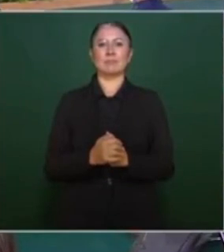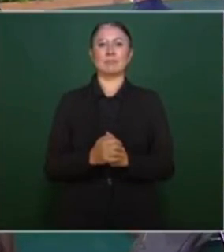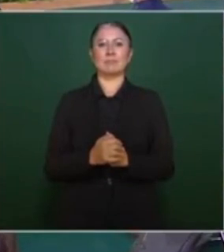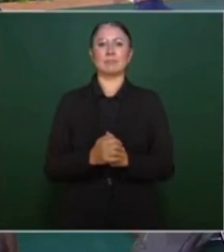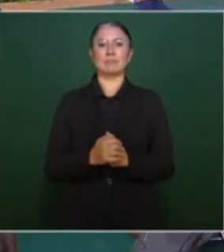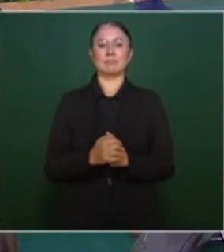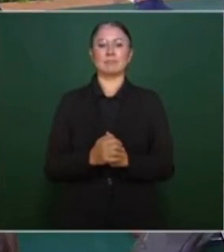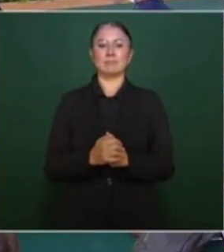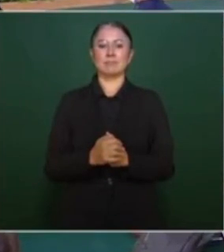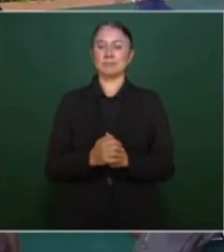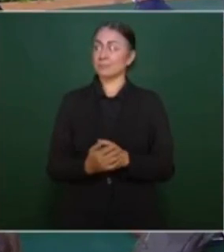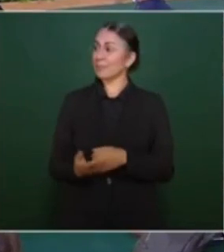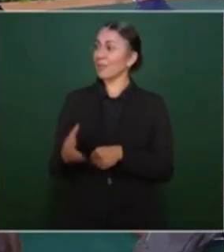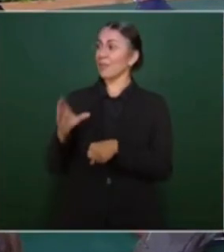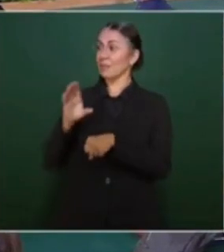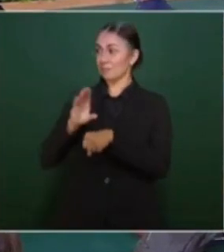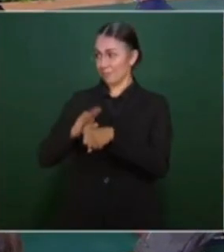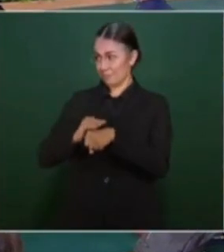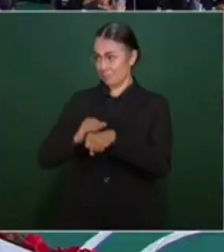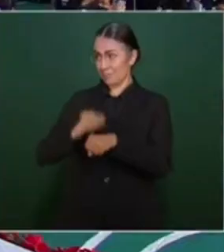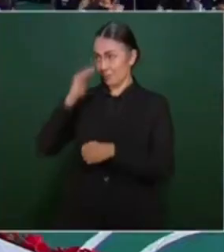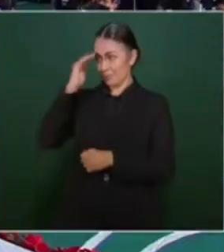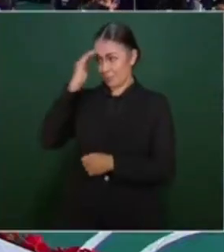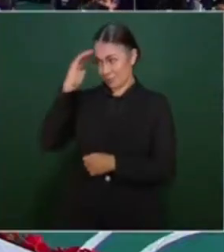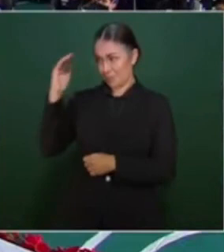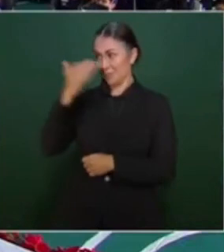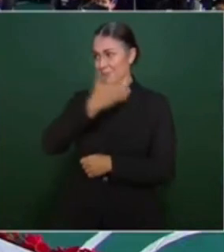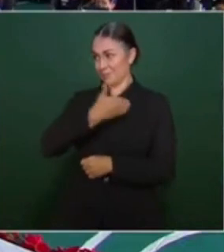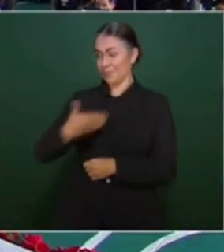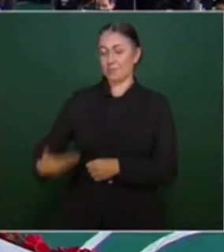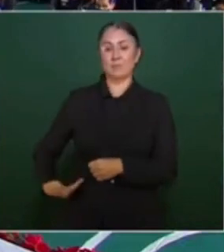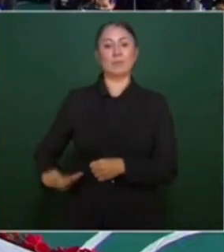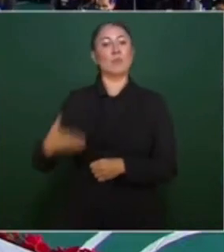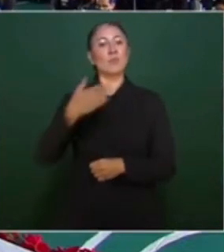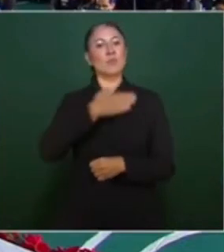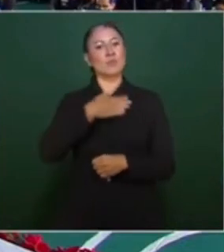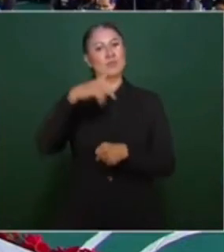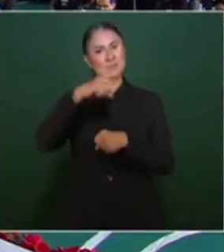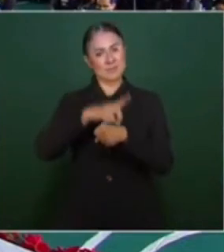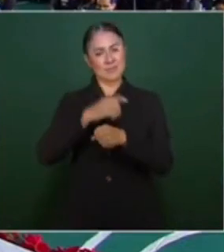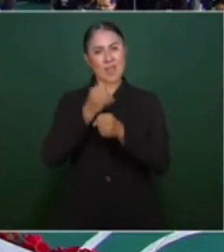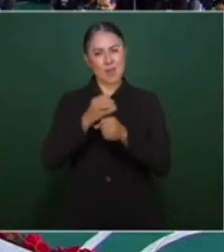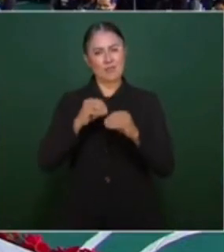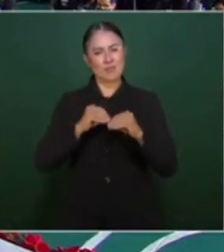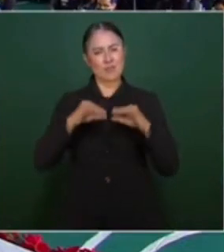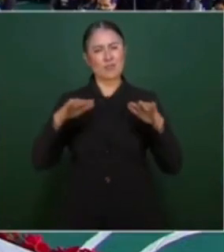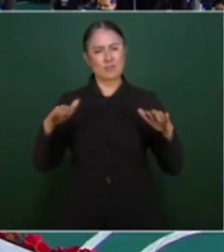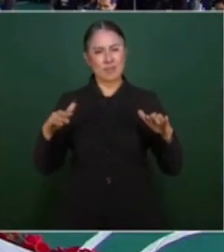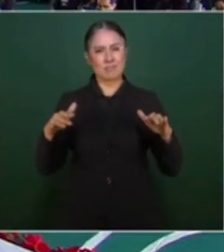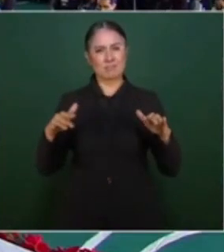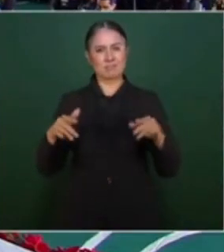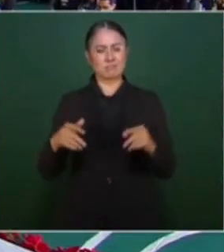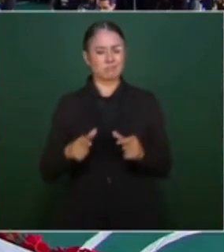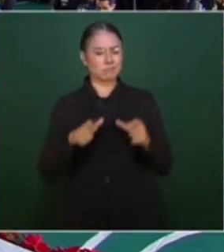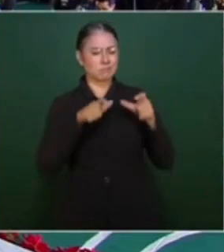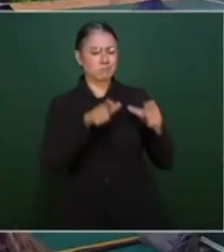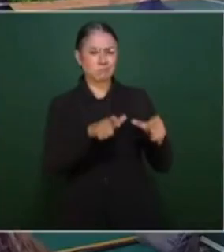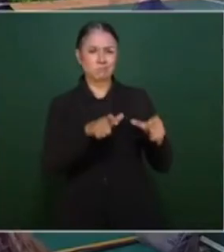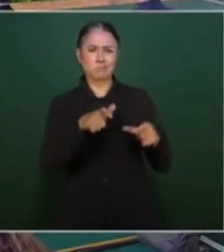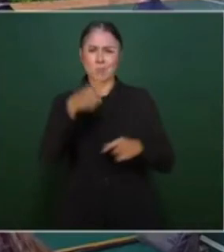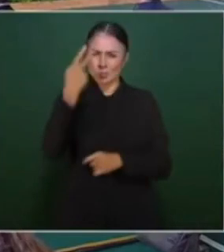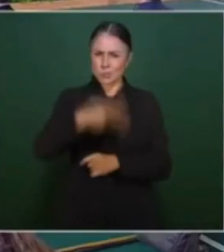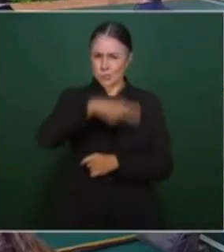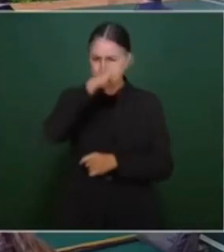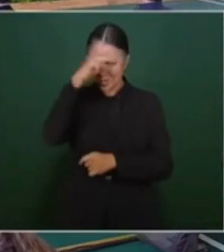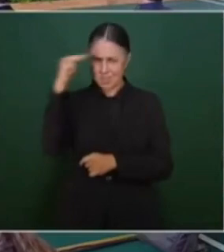Con su permiso, señor presidente. Buenos días. Vamos a informar sobre la situación de seguridad pública aquí